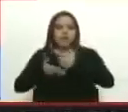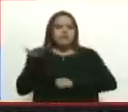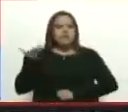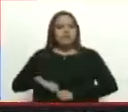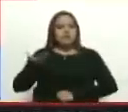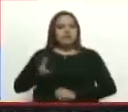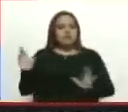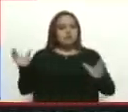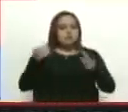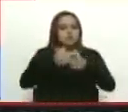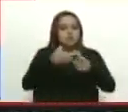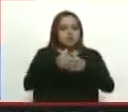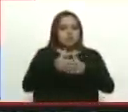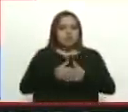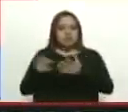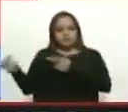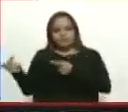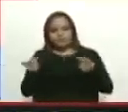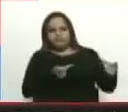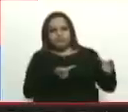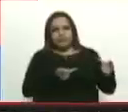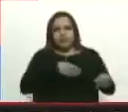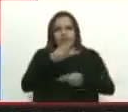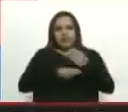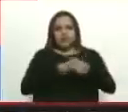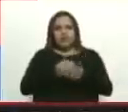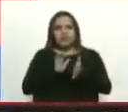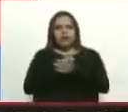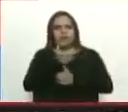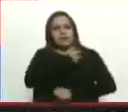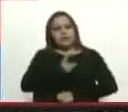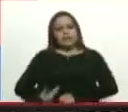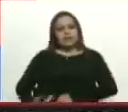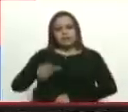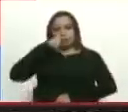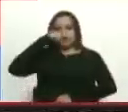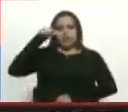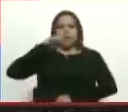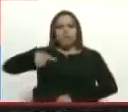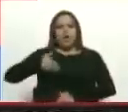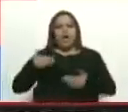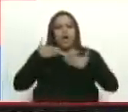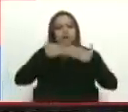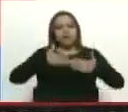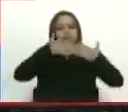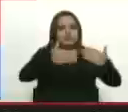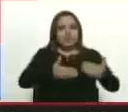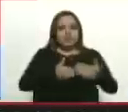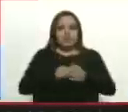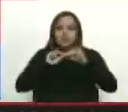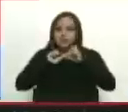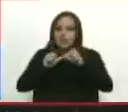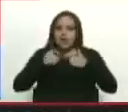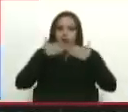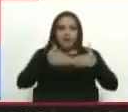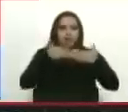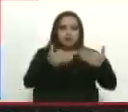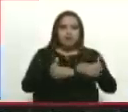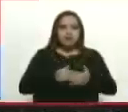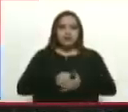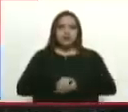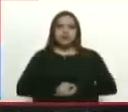importantísima reunión, fueron recibidos por el compañero presidente Nicolás Maduro, para avanzar, seguir avanzando,